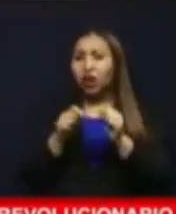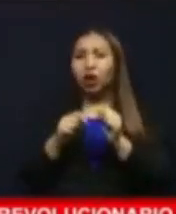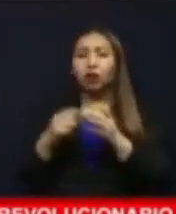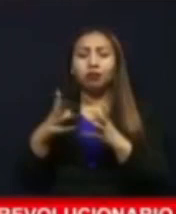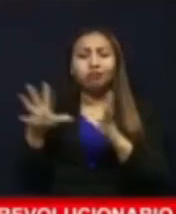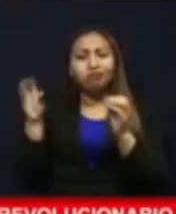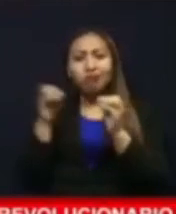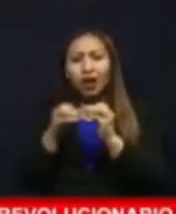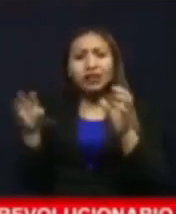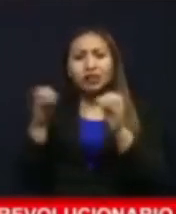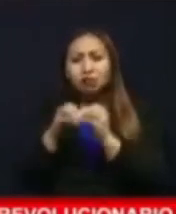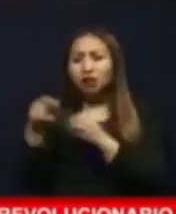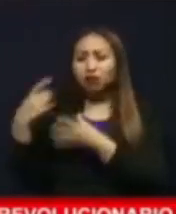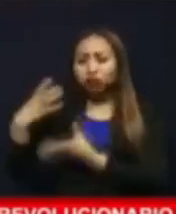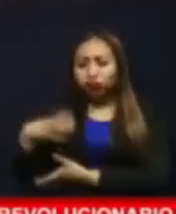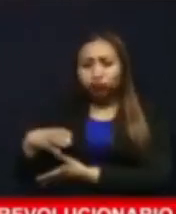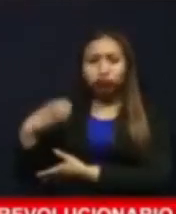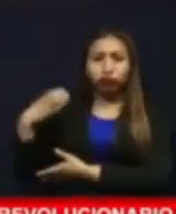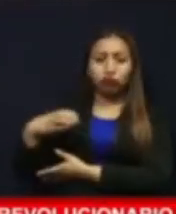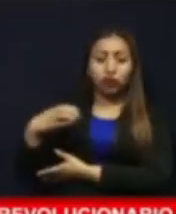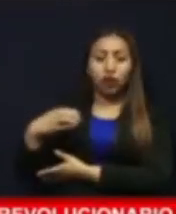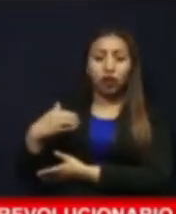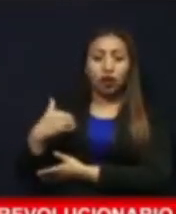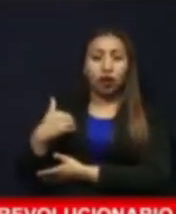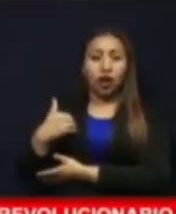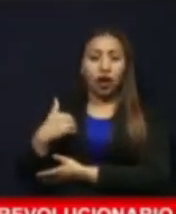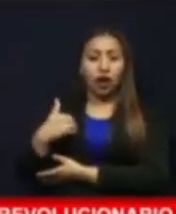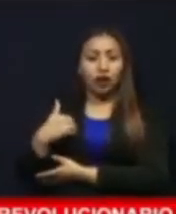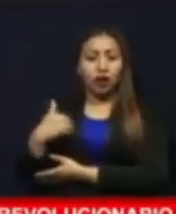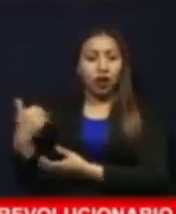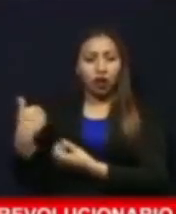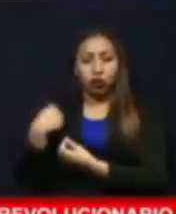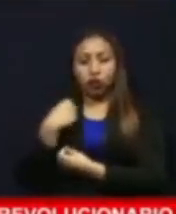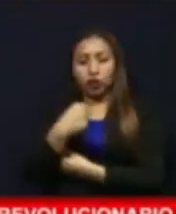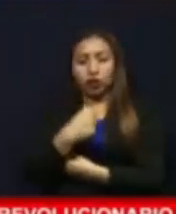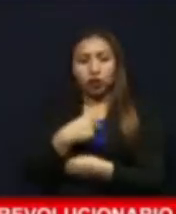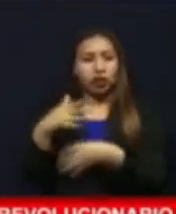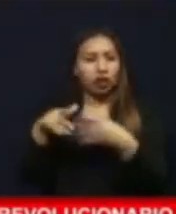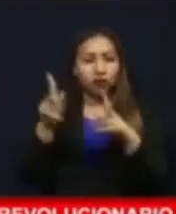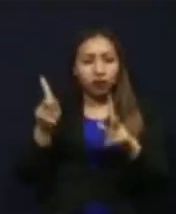sangre de nuestros mártires del 9 de enero muchas gracias